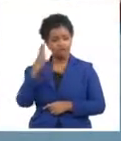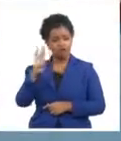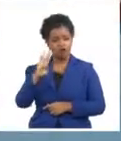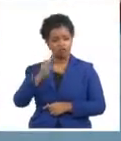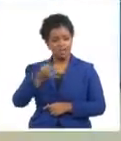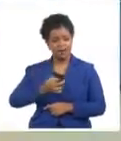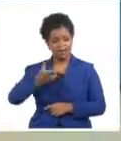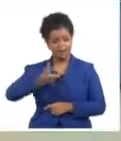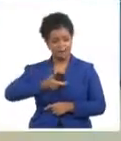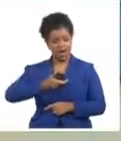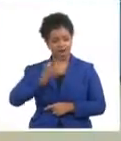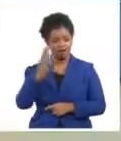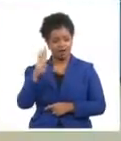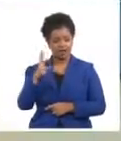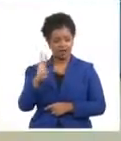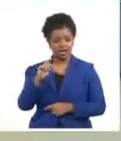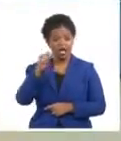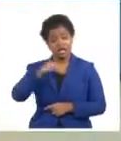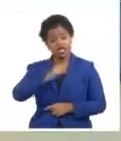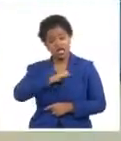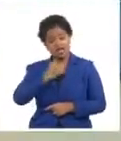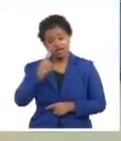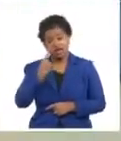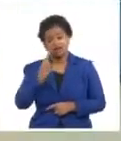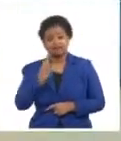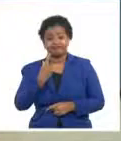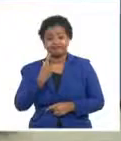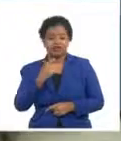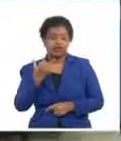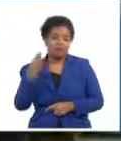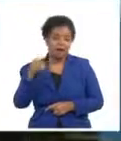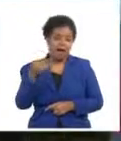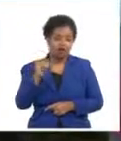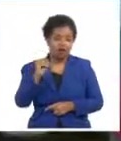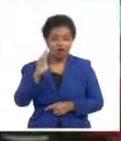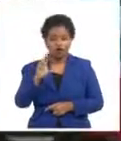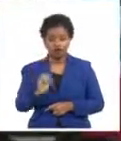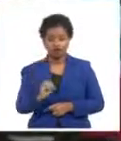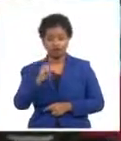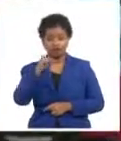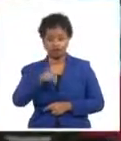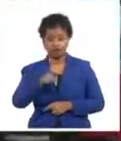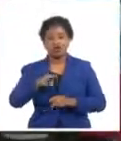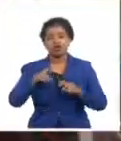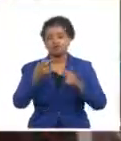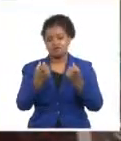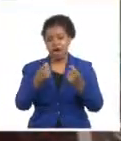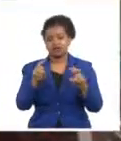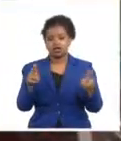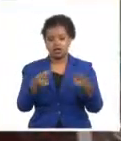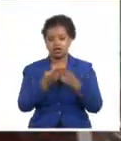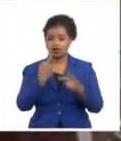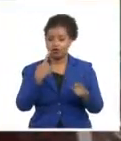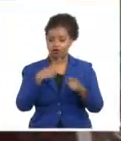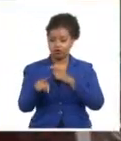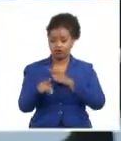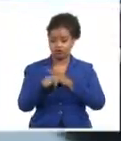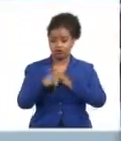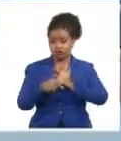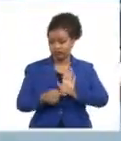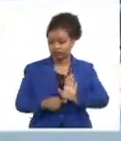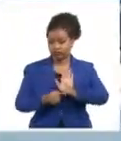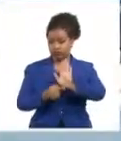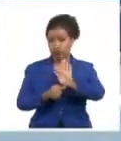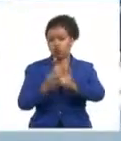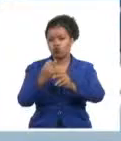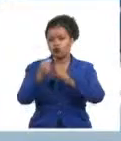que ya aseguraron. Este miércoles se efectuarán 9 peleas, todas en fase de cuartos de finales. Representará el estreno de uno de los